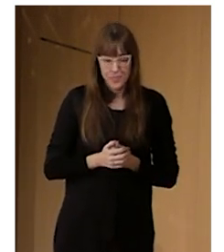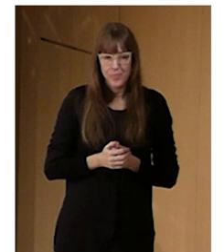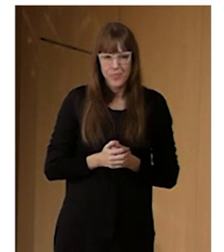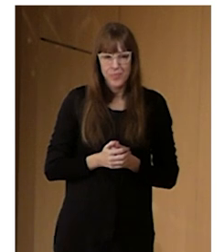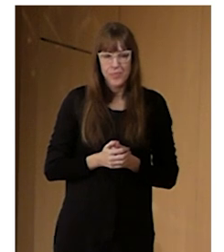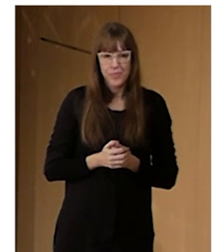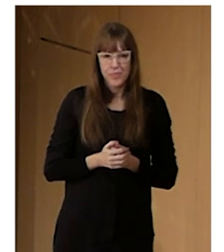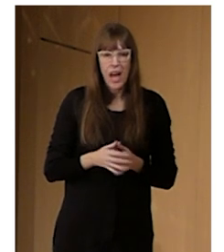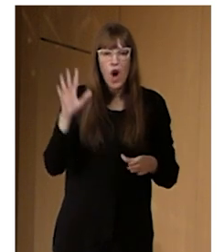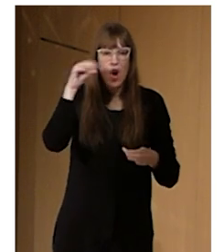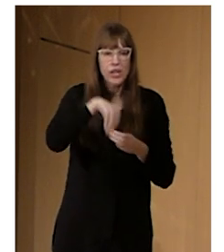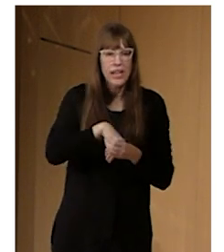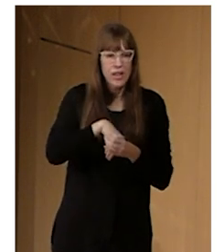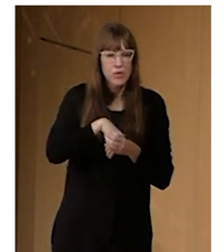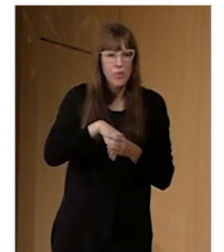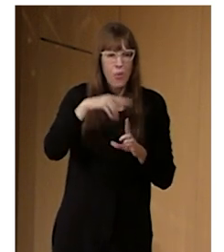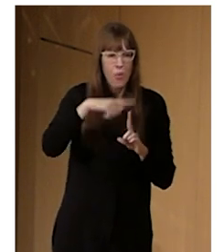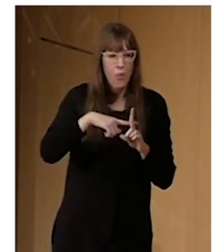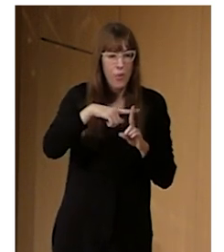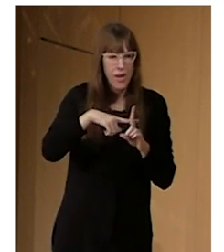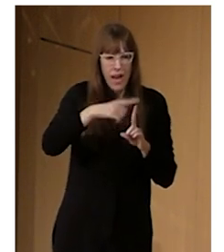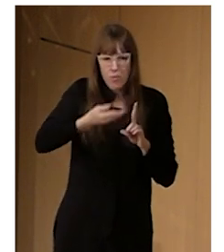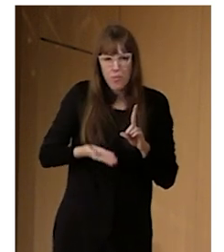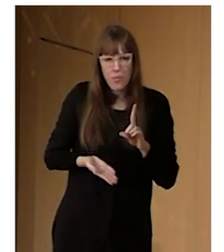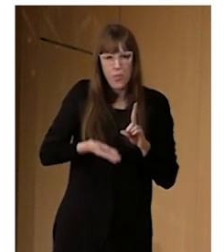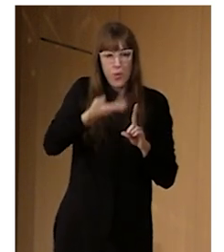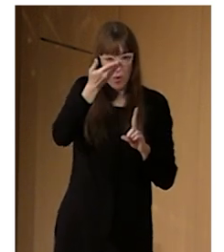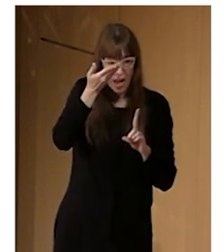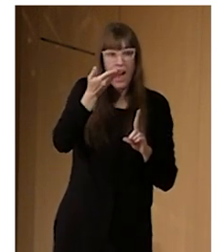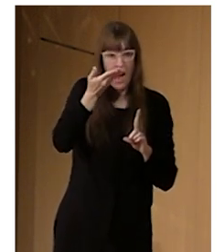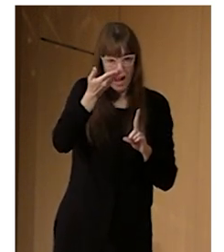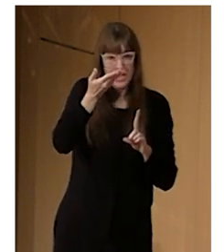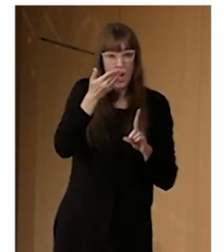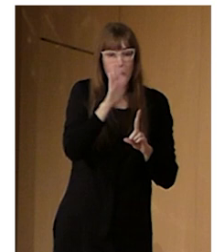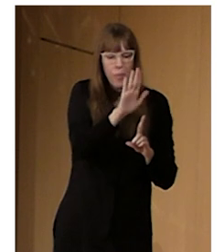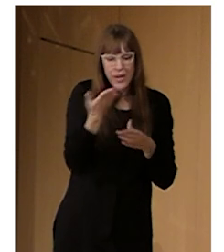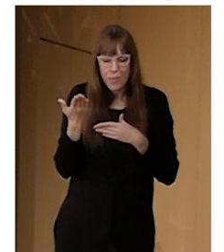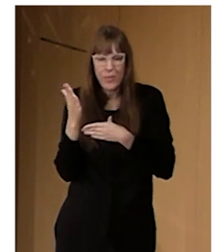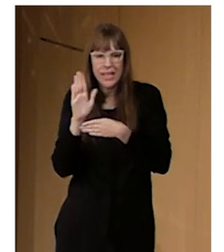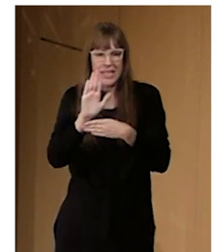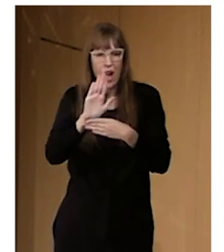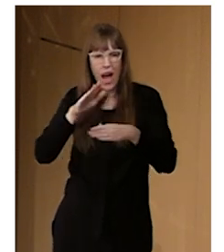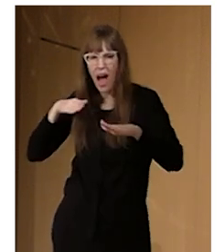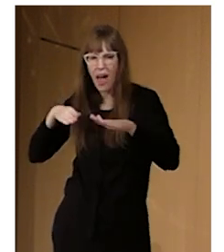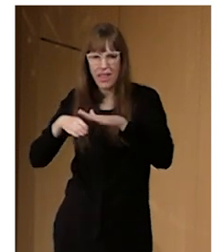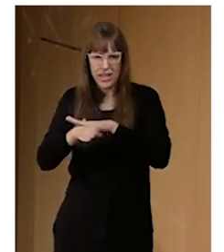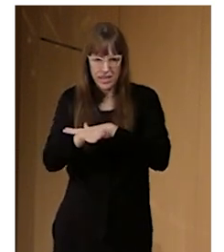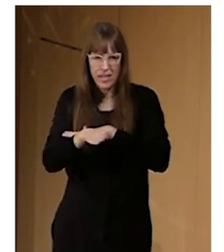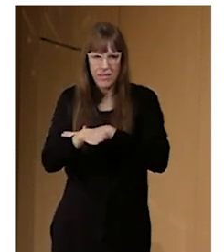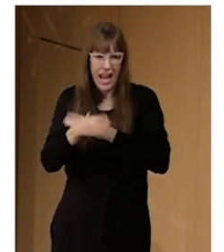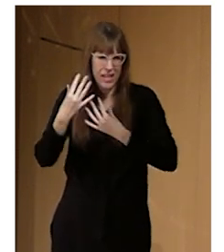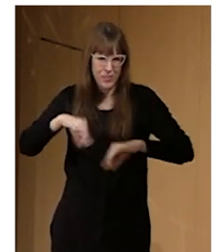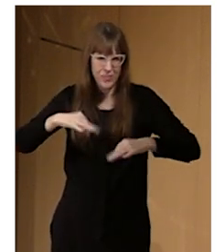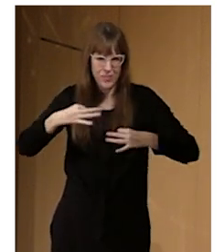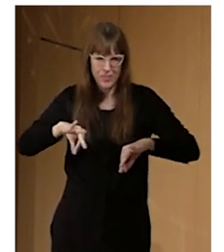nivel pero presentados de una forma mucho más accesible y mucho más sencilla de lo habitual qué queremos decir con